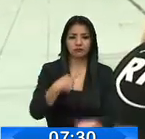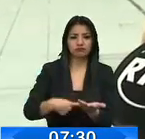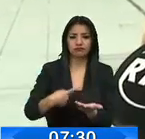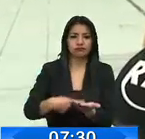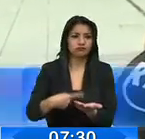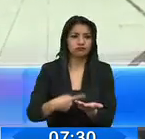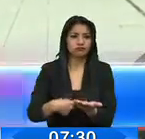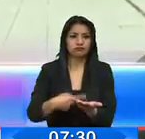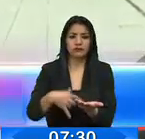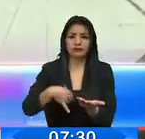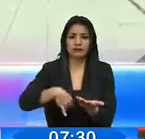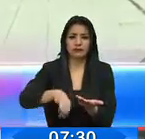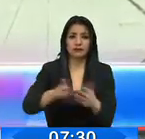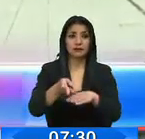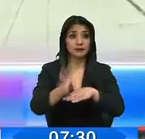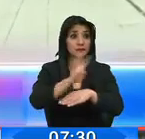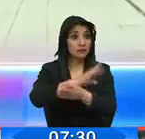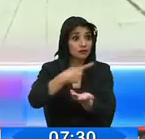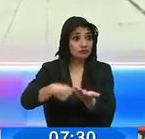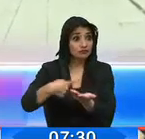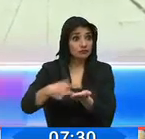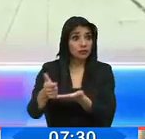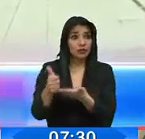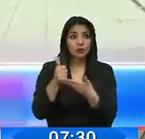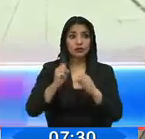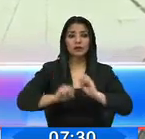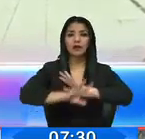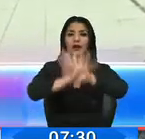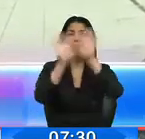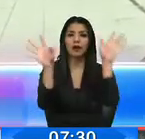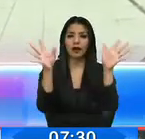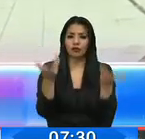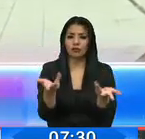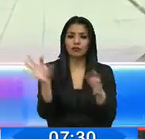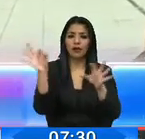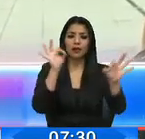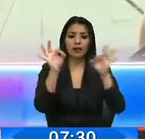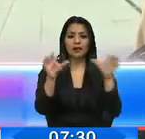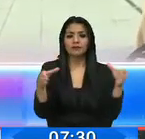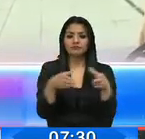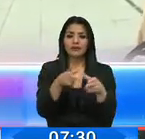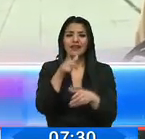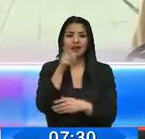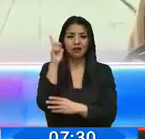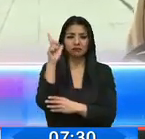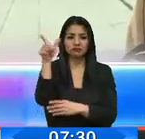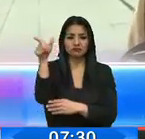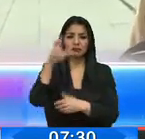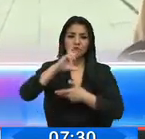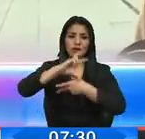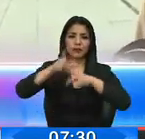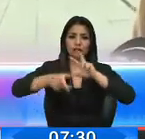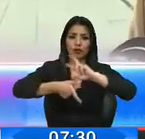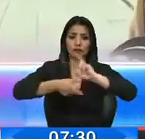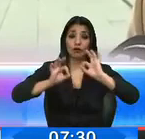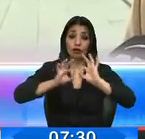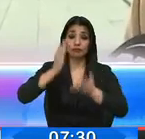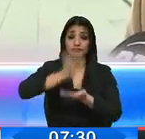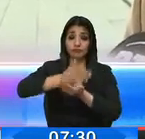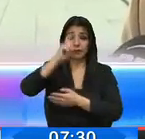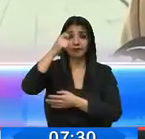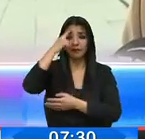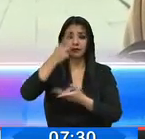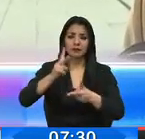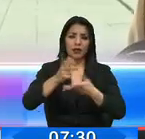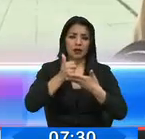el debate en el Pleno ayude a clarificar esta conformación. El, la reacción también o el probable veto del Ejecutivo también ayude.